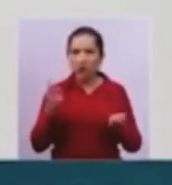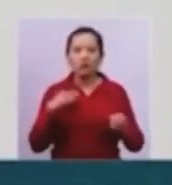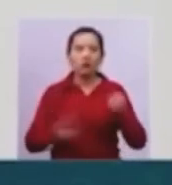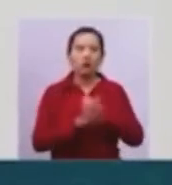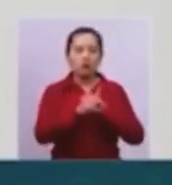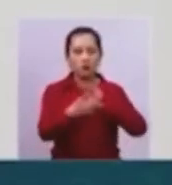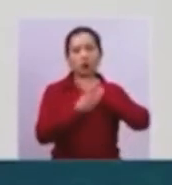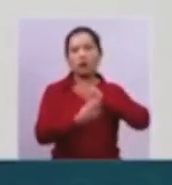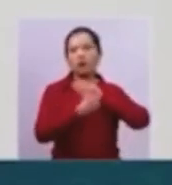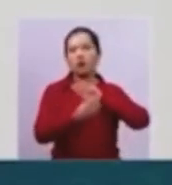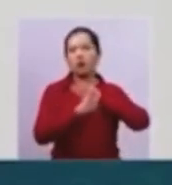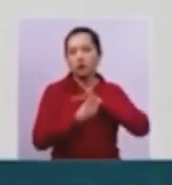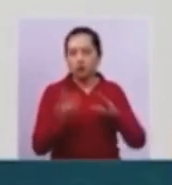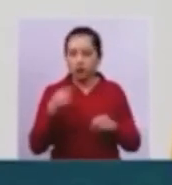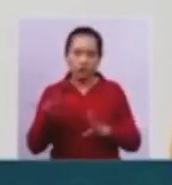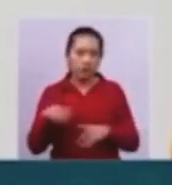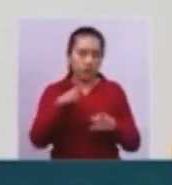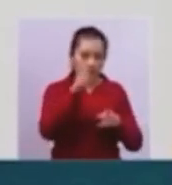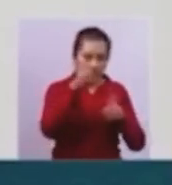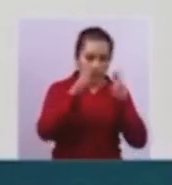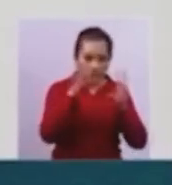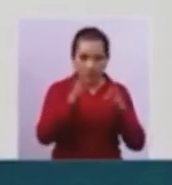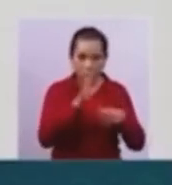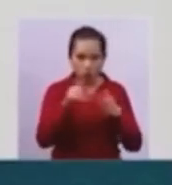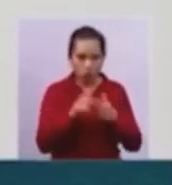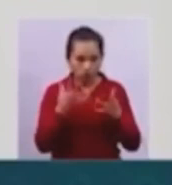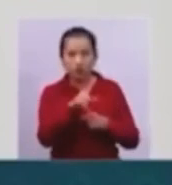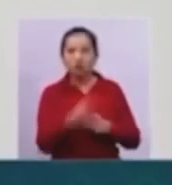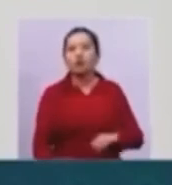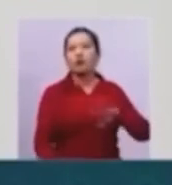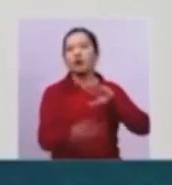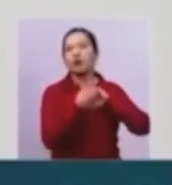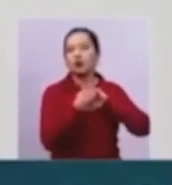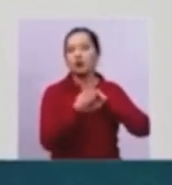tantos procesos, porque cada vez que hacía una intervención de ASFI ahí,